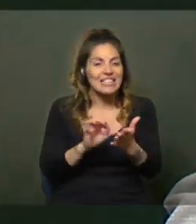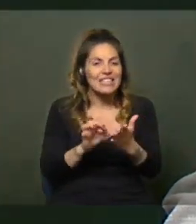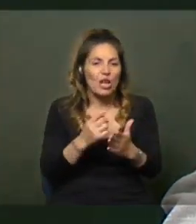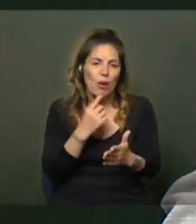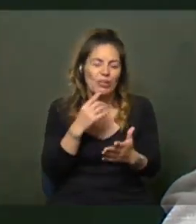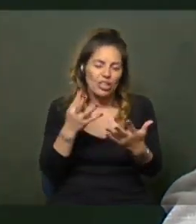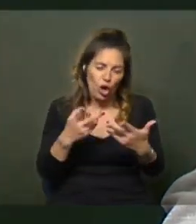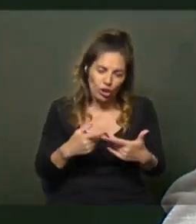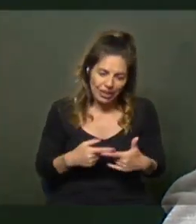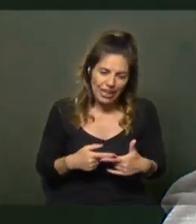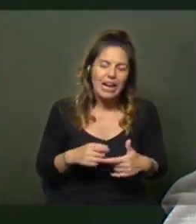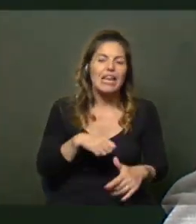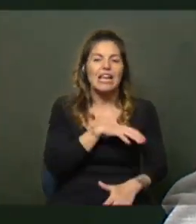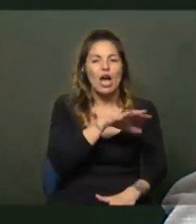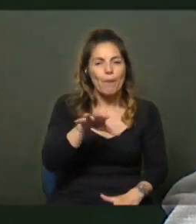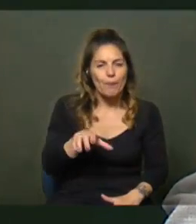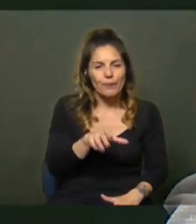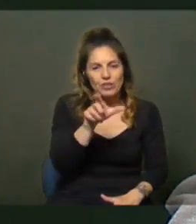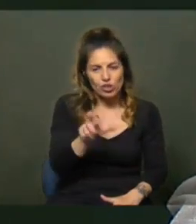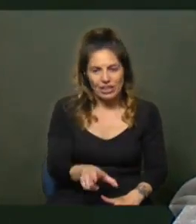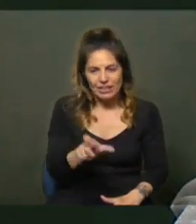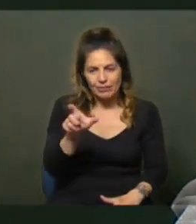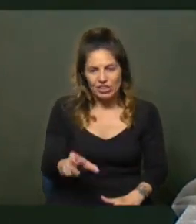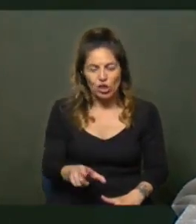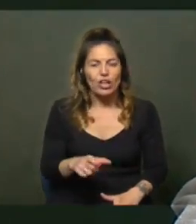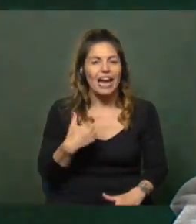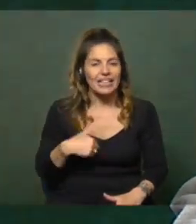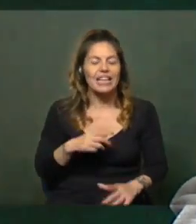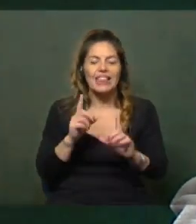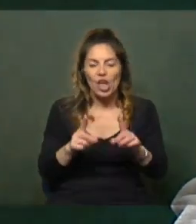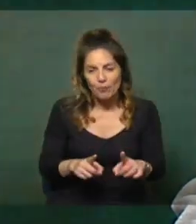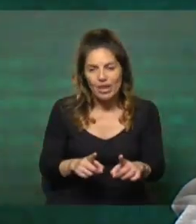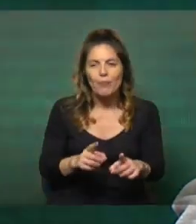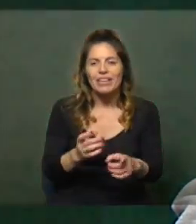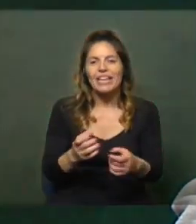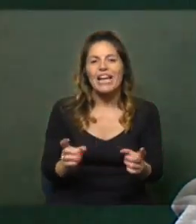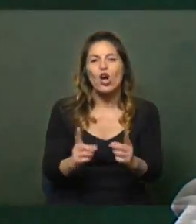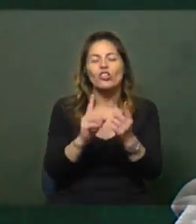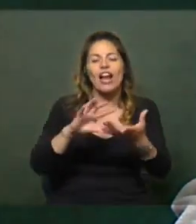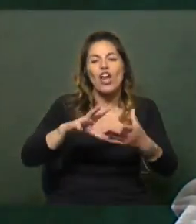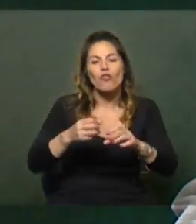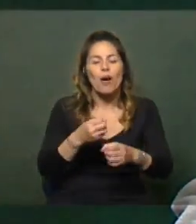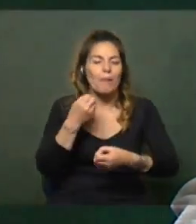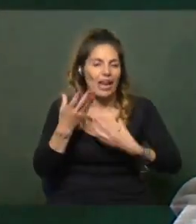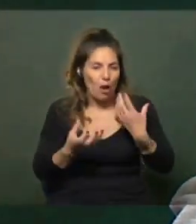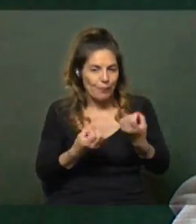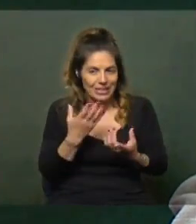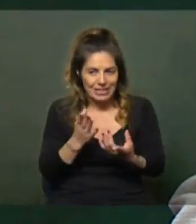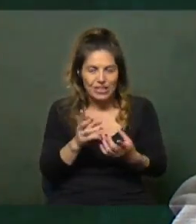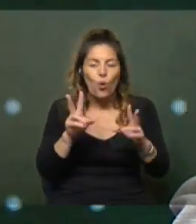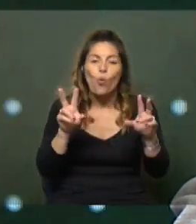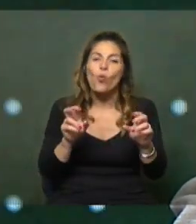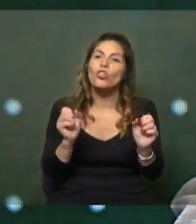tendrá que ordenarse la ciudadanía Argentina va a tener que que que también eh encontrar los mecanismos para expresarse uno de los